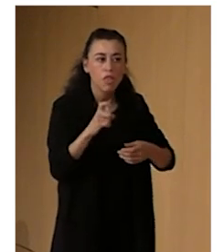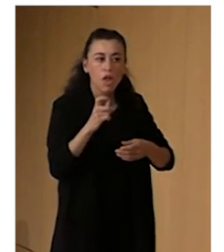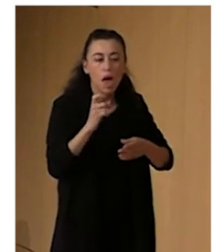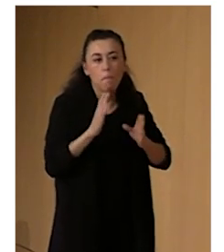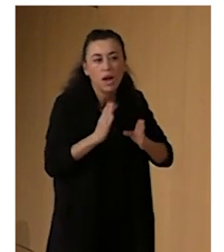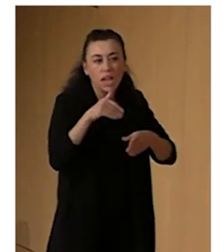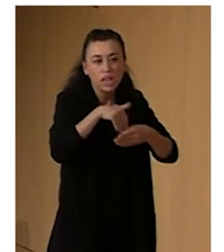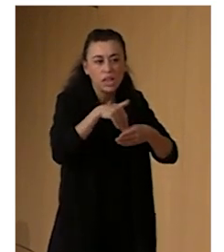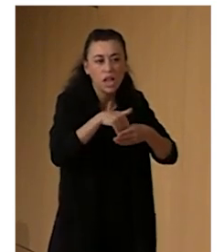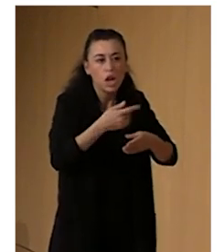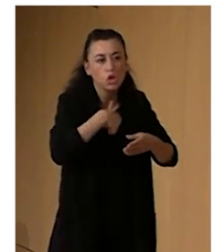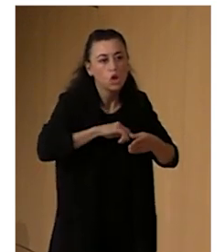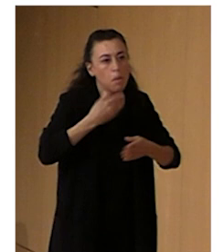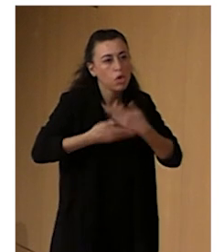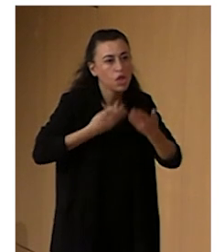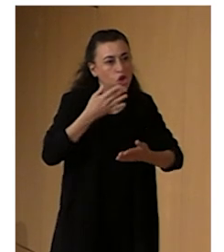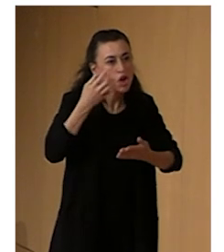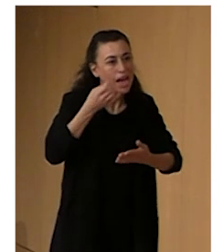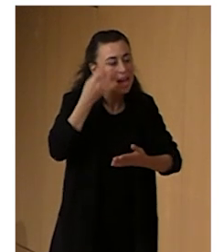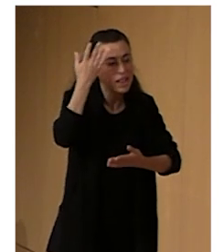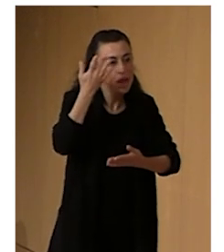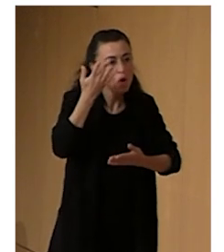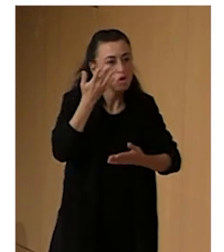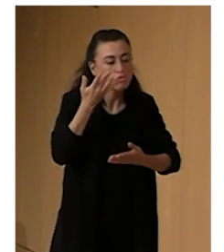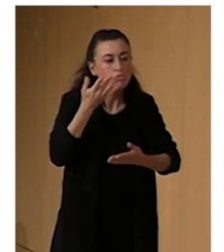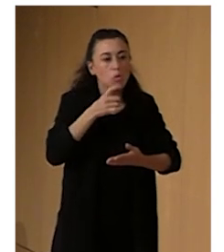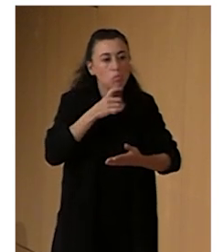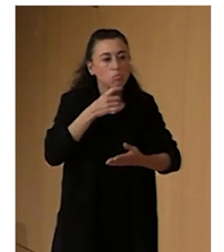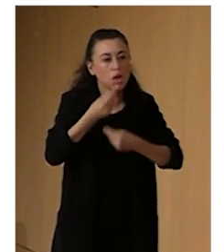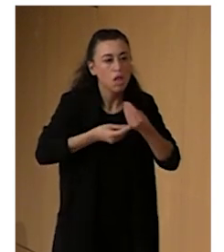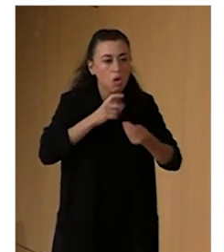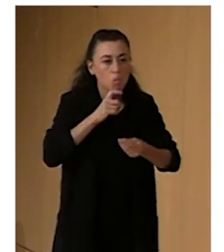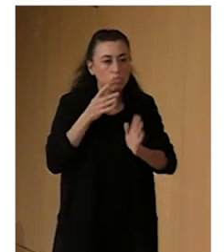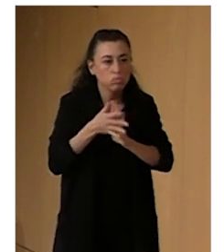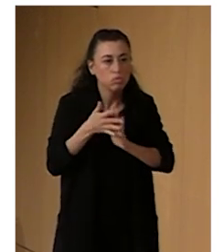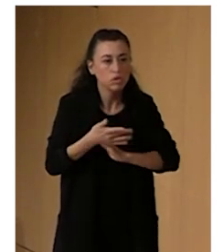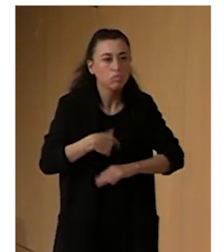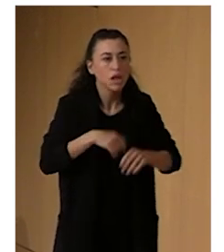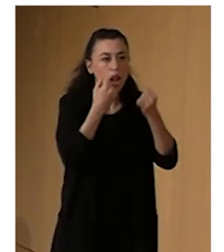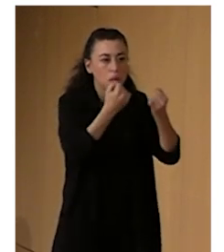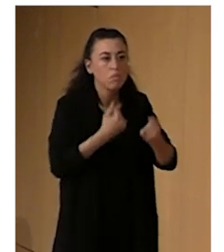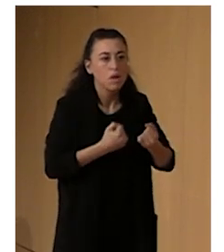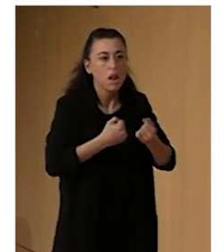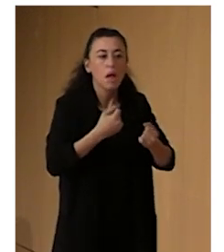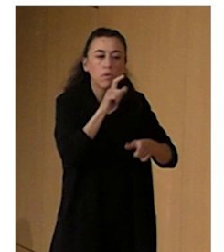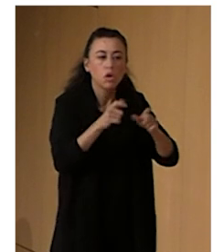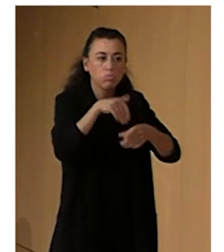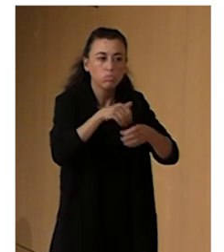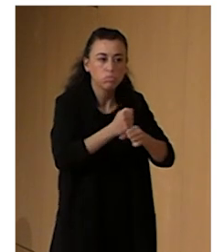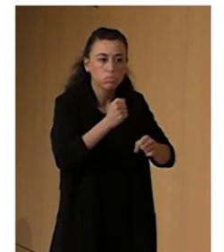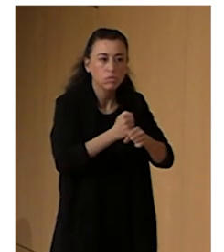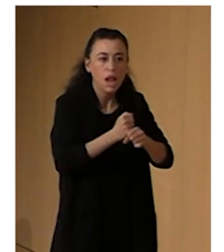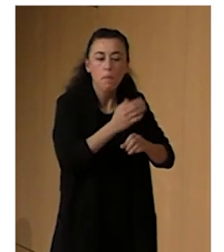voy a contar un poco cómo hacemos los procesos creativos la la mayor parte de las integrantes nuestras compañías tienen discapacidad o diversidad intelectual